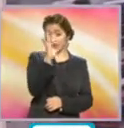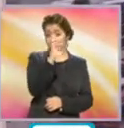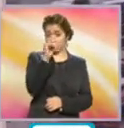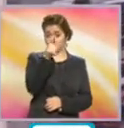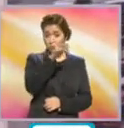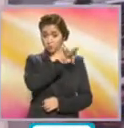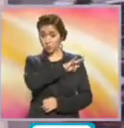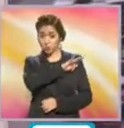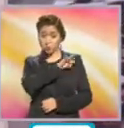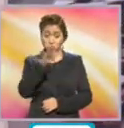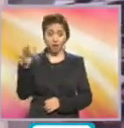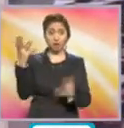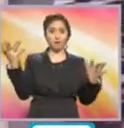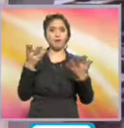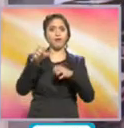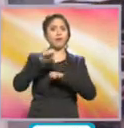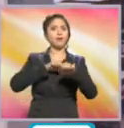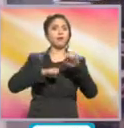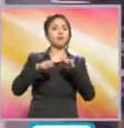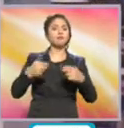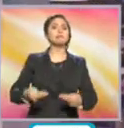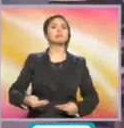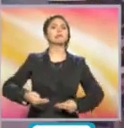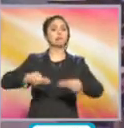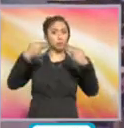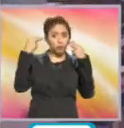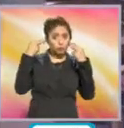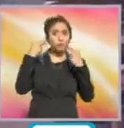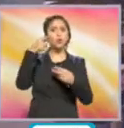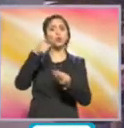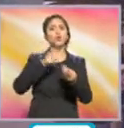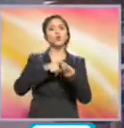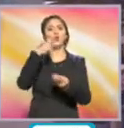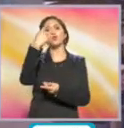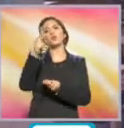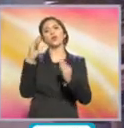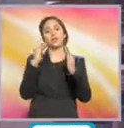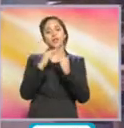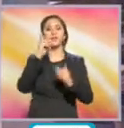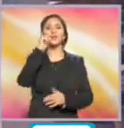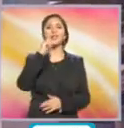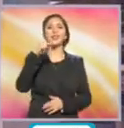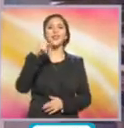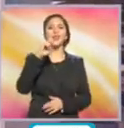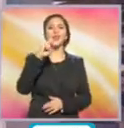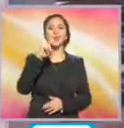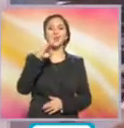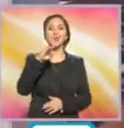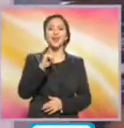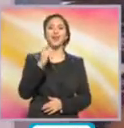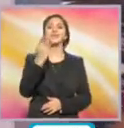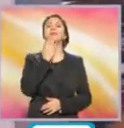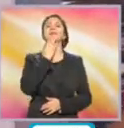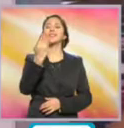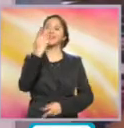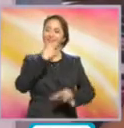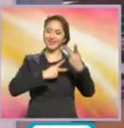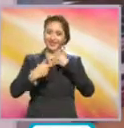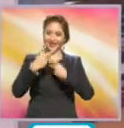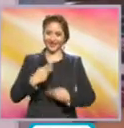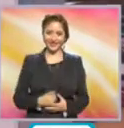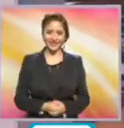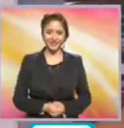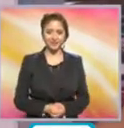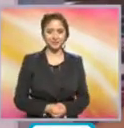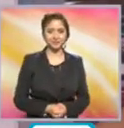ser un gran emprendedor y lograr un negocio con esto desde casa. Norma Arellano, bienvenida. Hola. Qué buena oportunidad, Hola. ¿no?